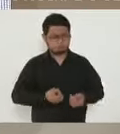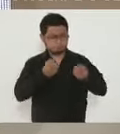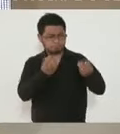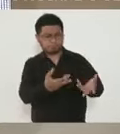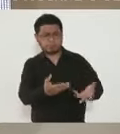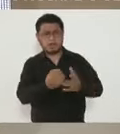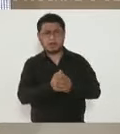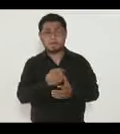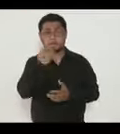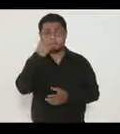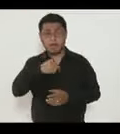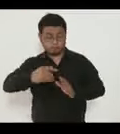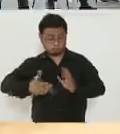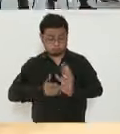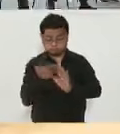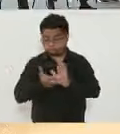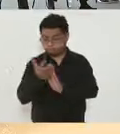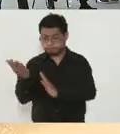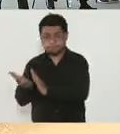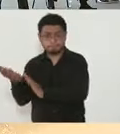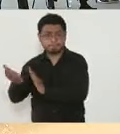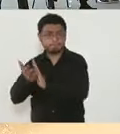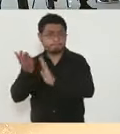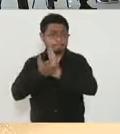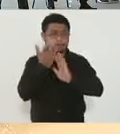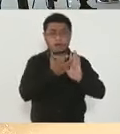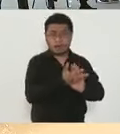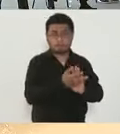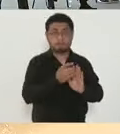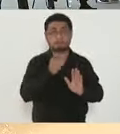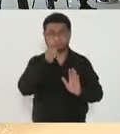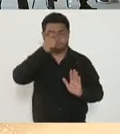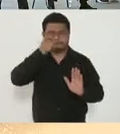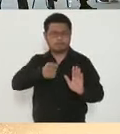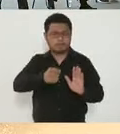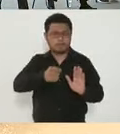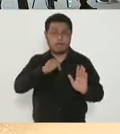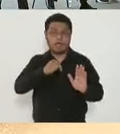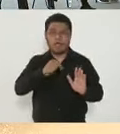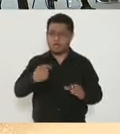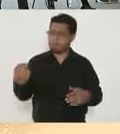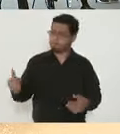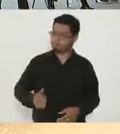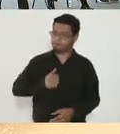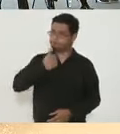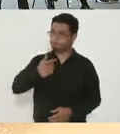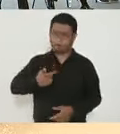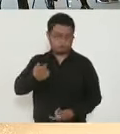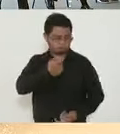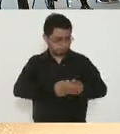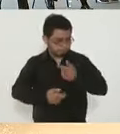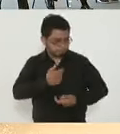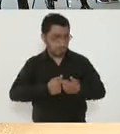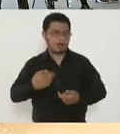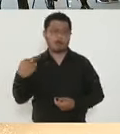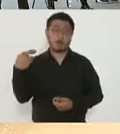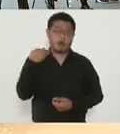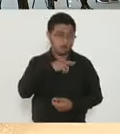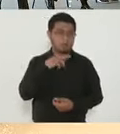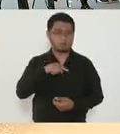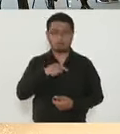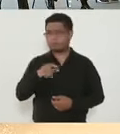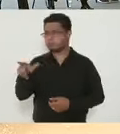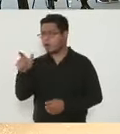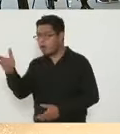de concreto para elaborar prefabricados. El trabajo con prefabricados nos permite acelerar los tiempos de construcción, porque se adelanta en una fábrica